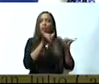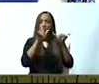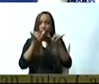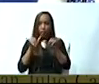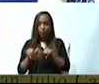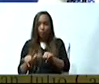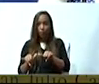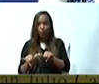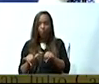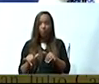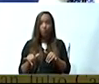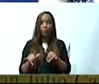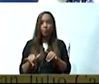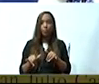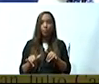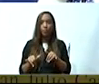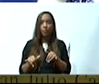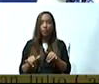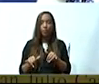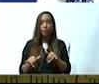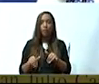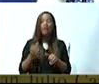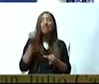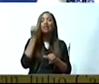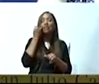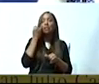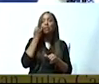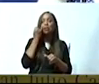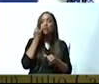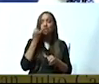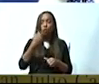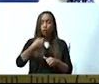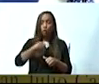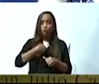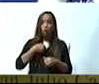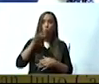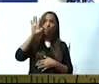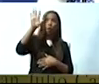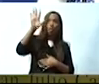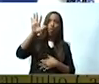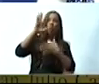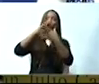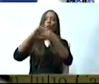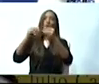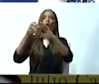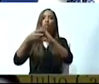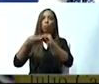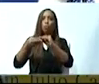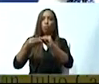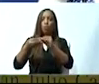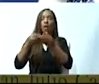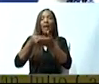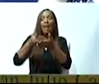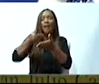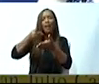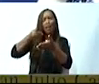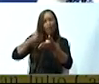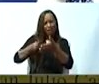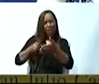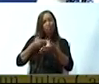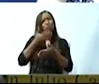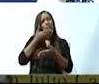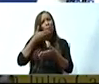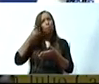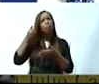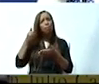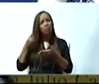llamamos a que reflexionemos siempre, cada vez que nos vayamos a referir a una